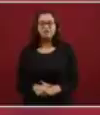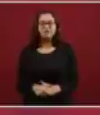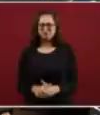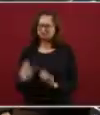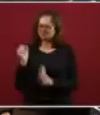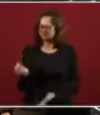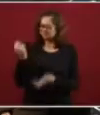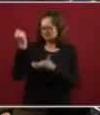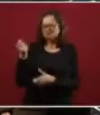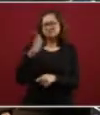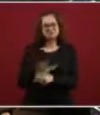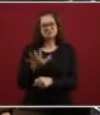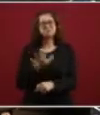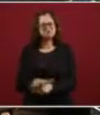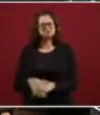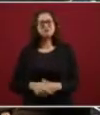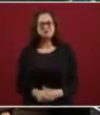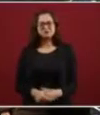Alcanza el presupuesto.